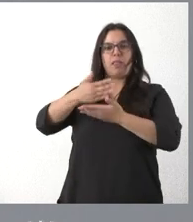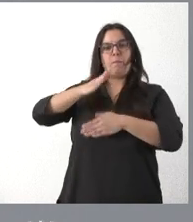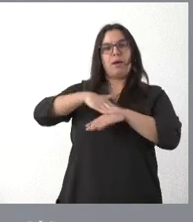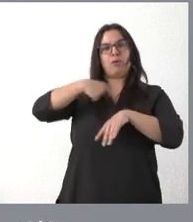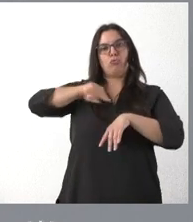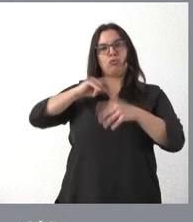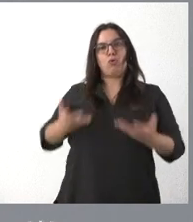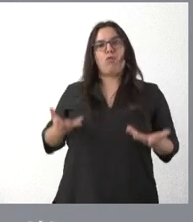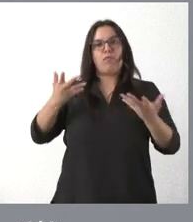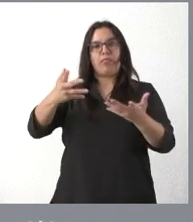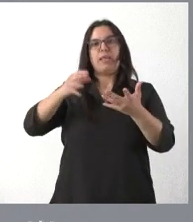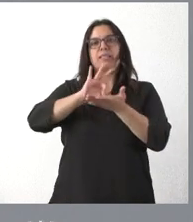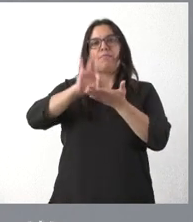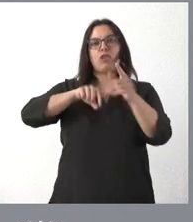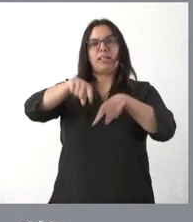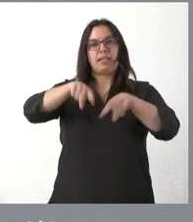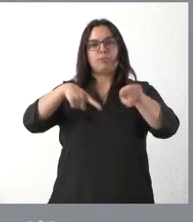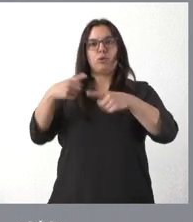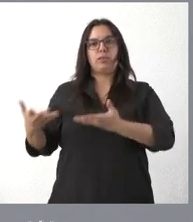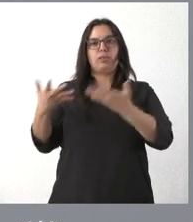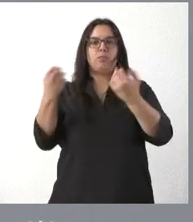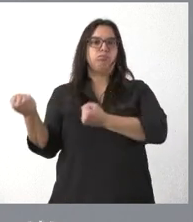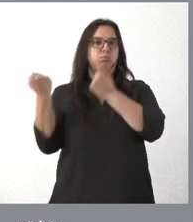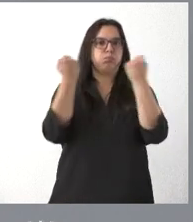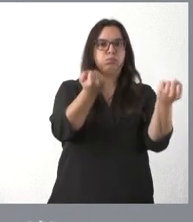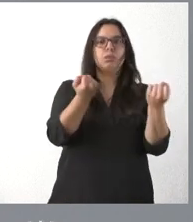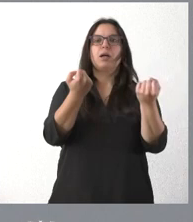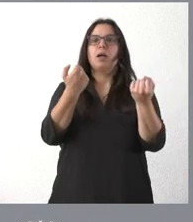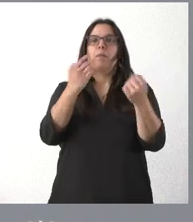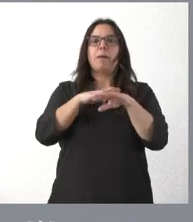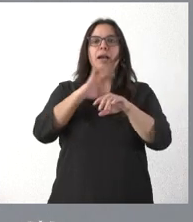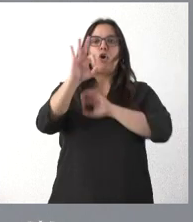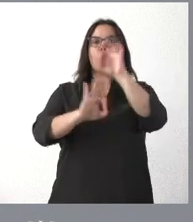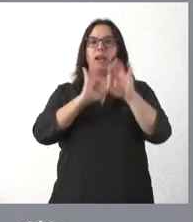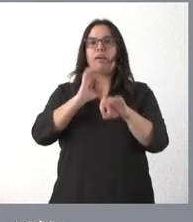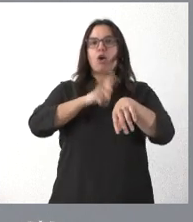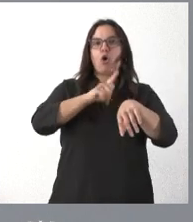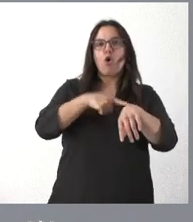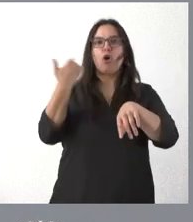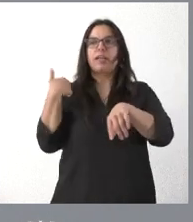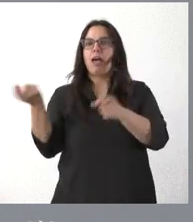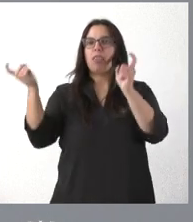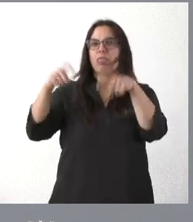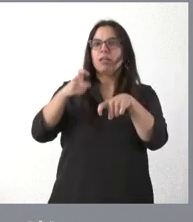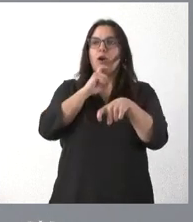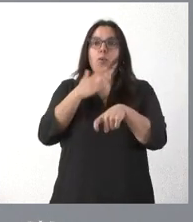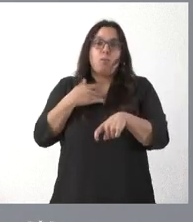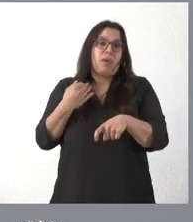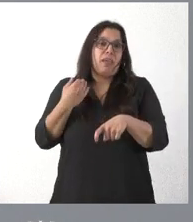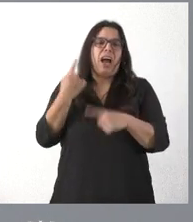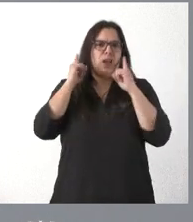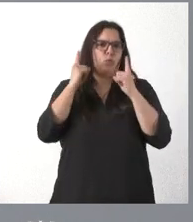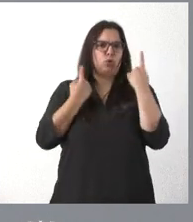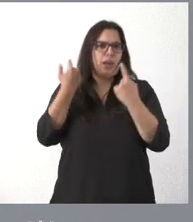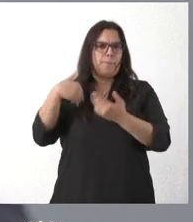Castilla y león les ponga este servicio de transporte para ir fijando horarios si es que no los tiene fijados ya Y si es que no lo han hecho ya que yo sé que muchos